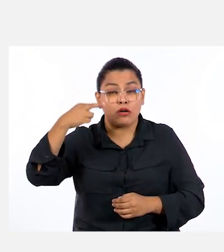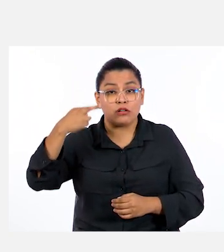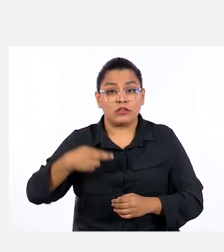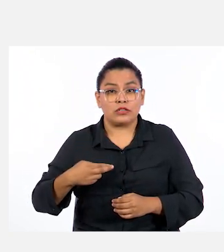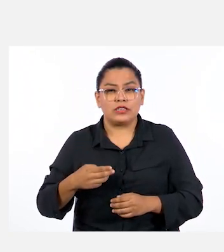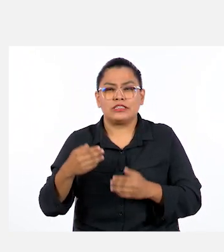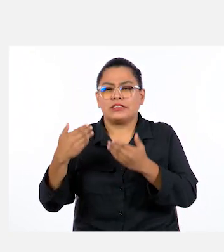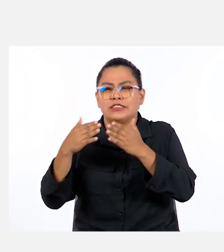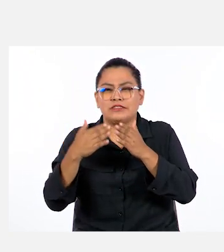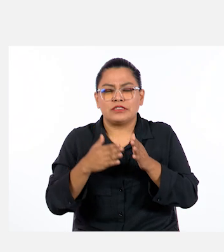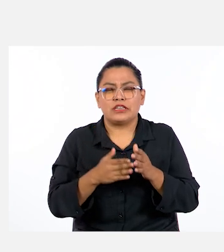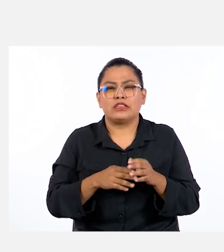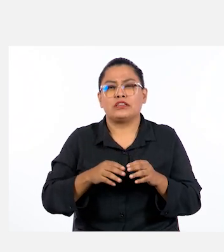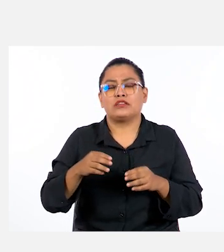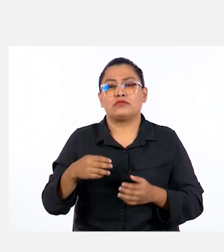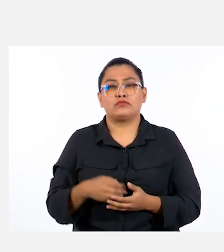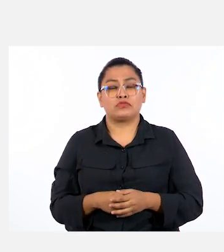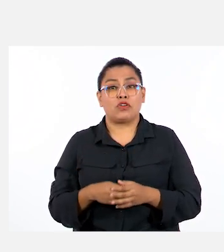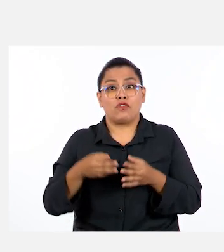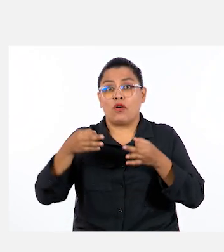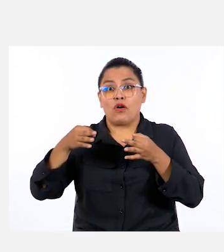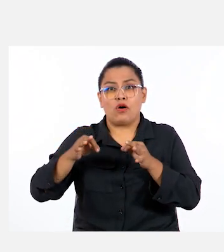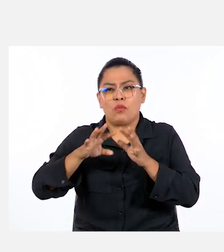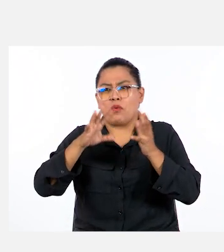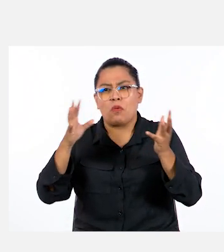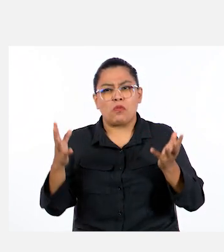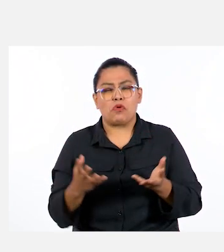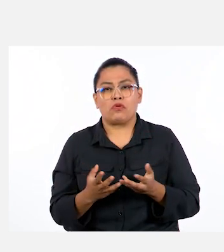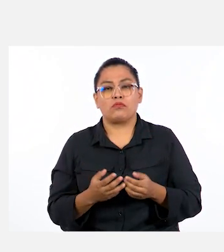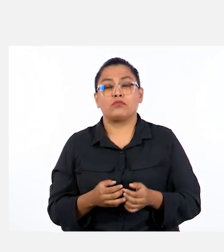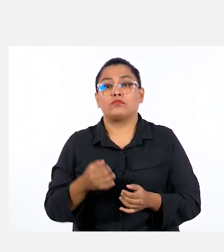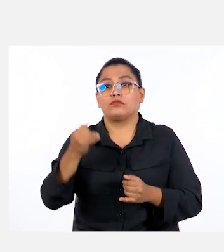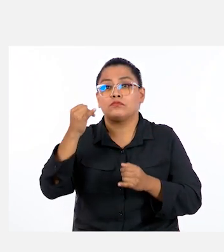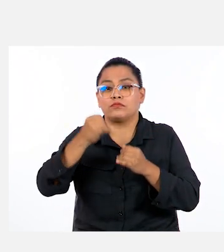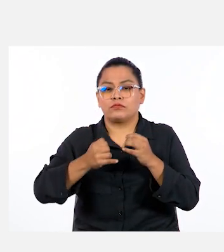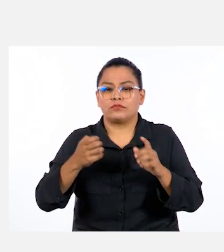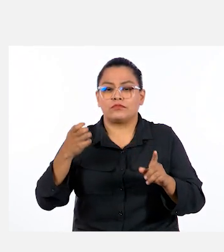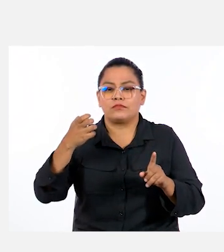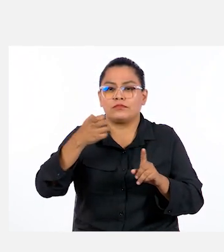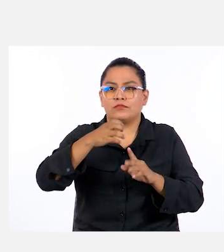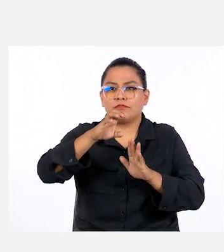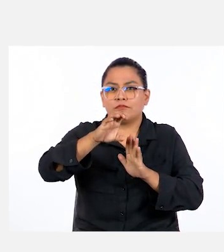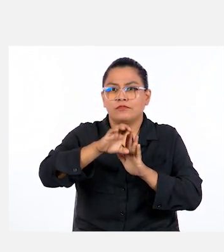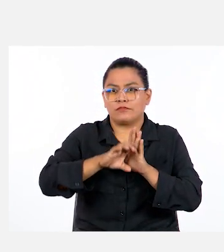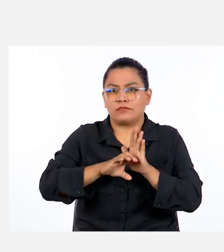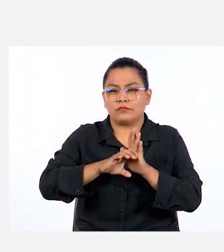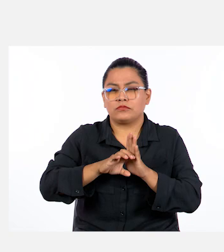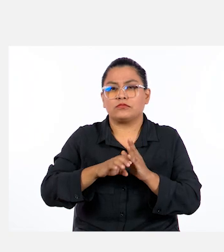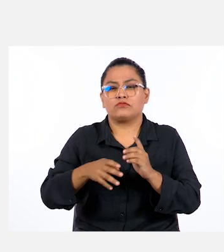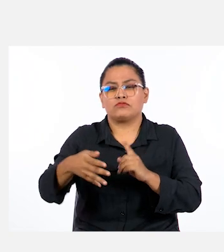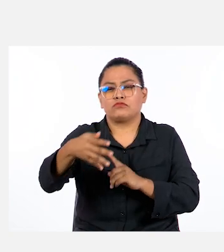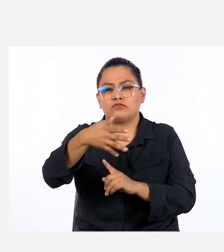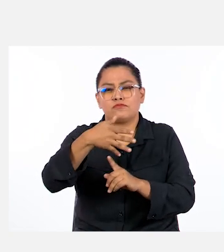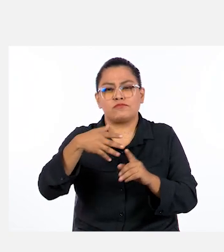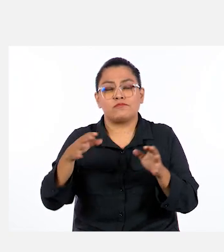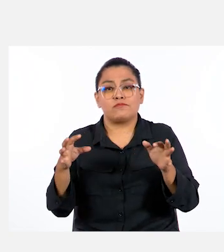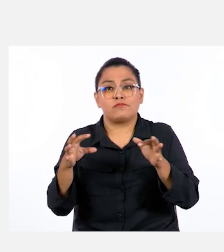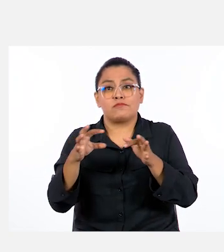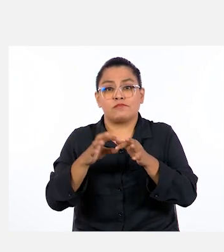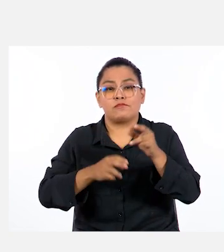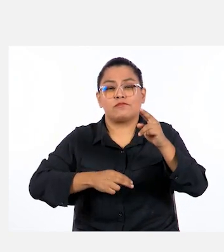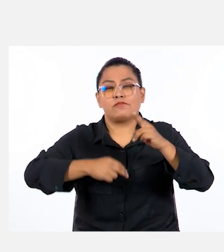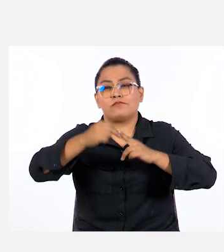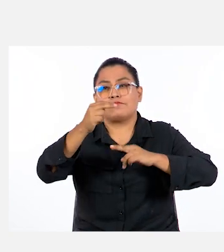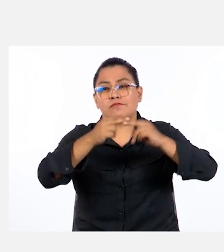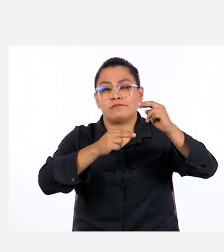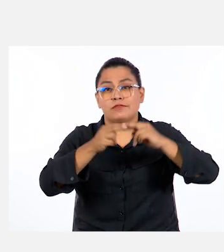realidades nuevas. Por último, con un enfoque comunicativo se crea un ambiente colaborativo y de construcción de